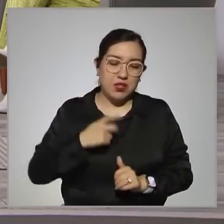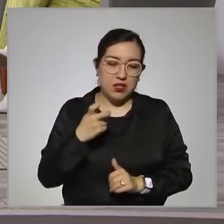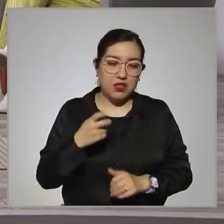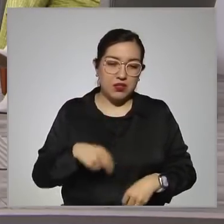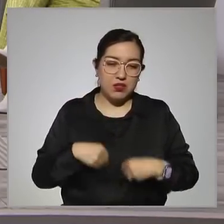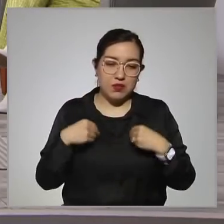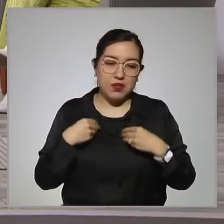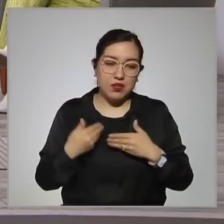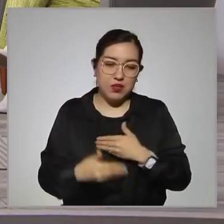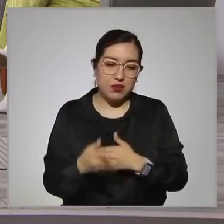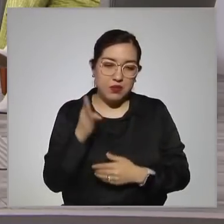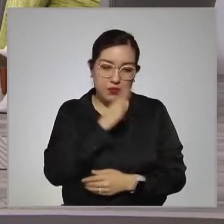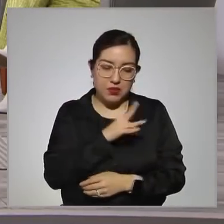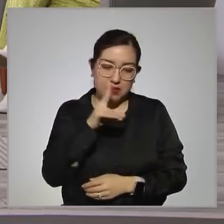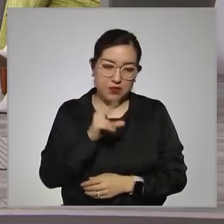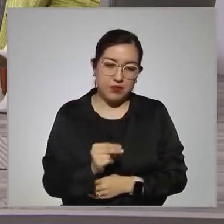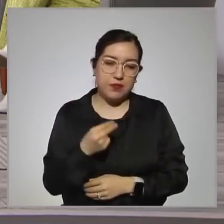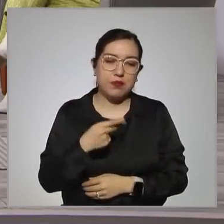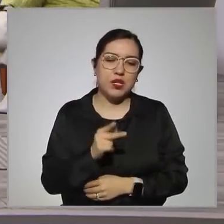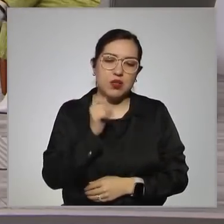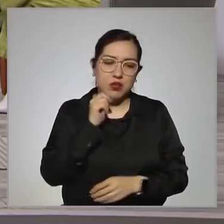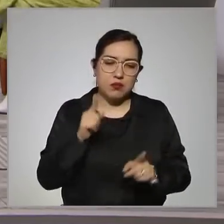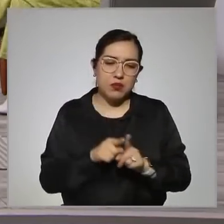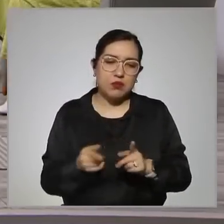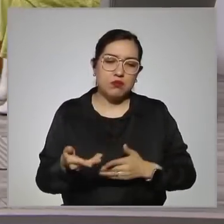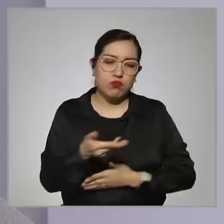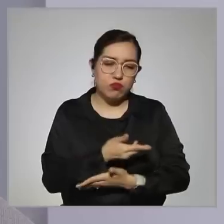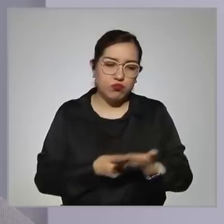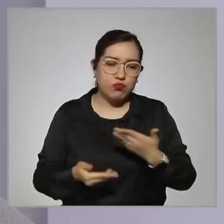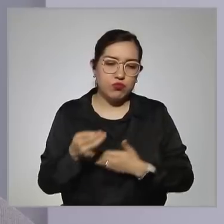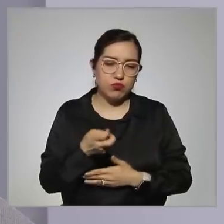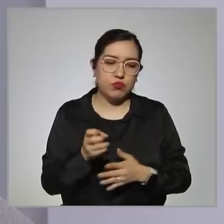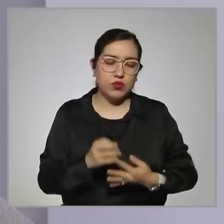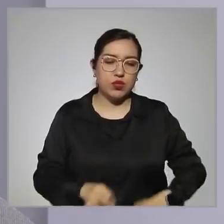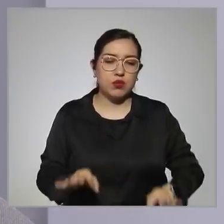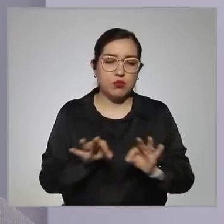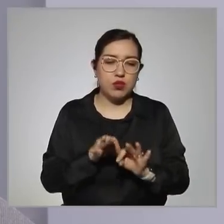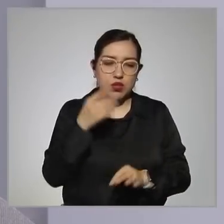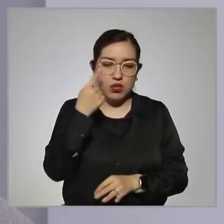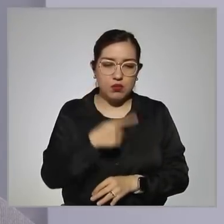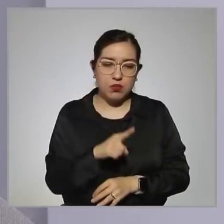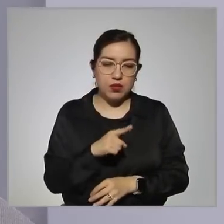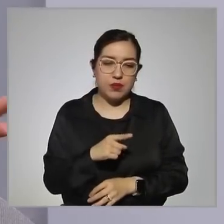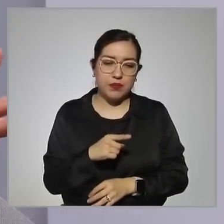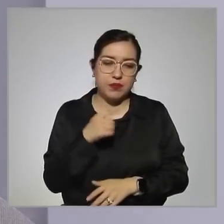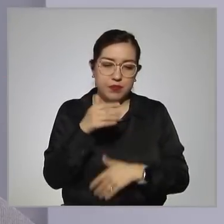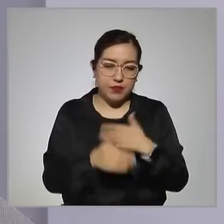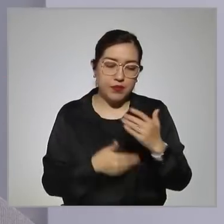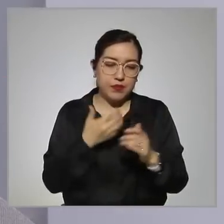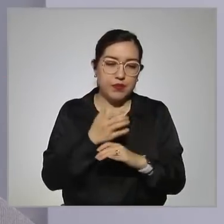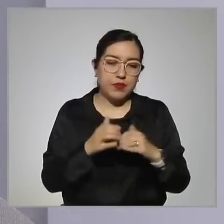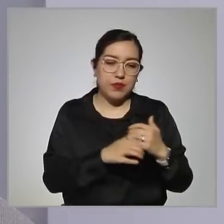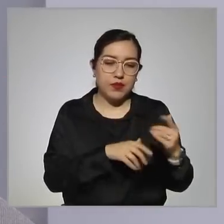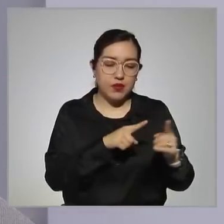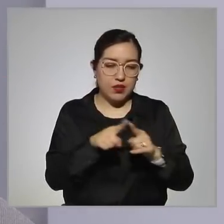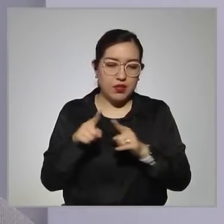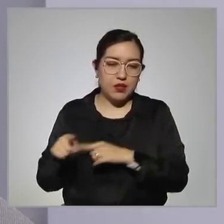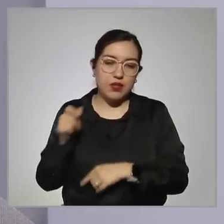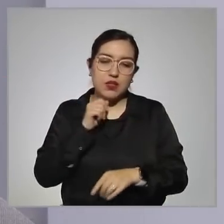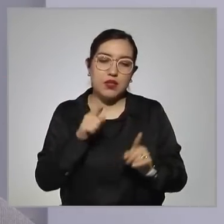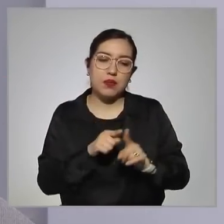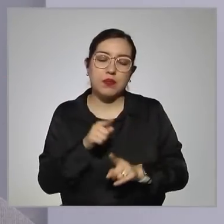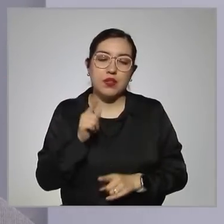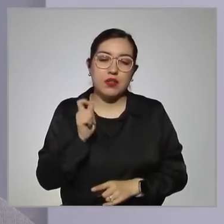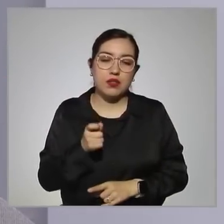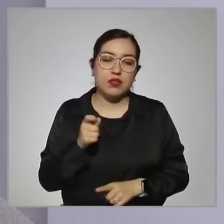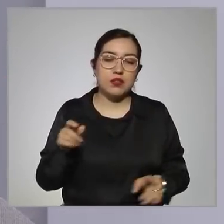vida, sino que forma parte también de la dinámica en la cual estamos inscritos e inscritas. Y esto que les comentaba, ¿no? Asumir